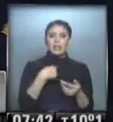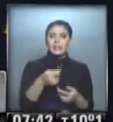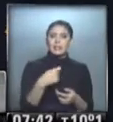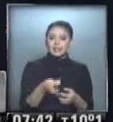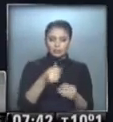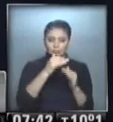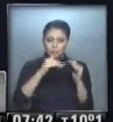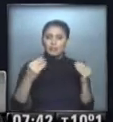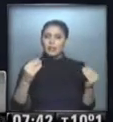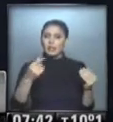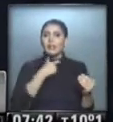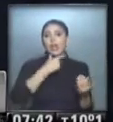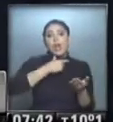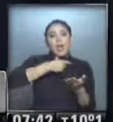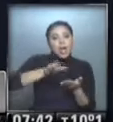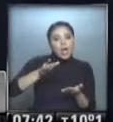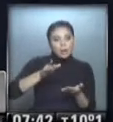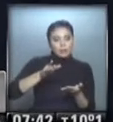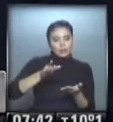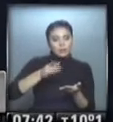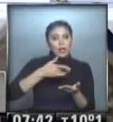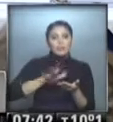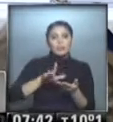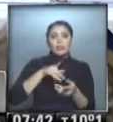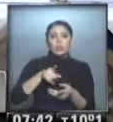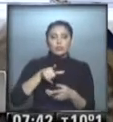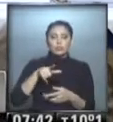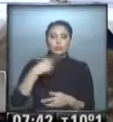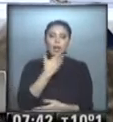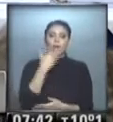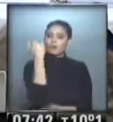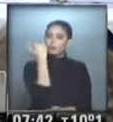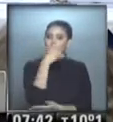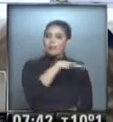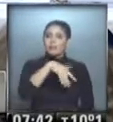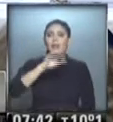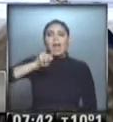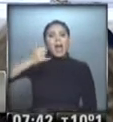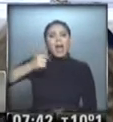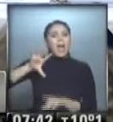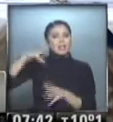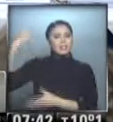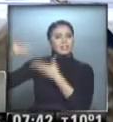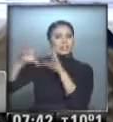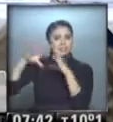para evitar los efectos nocivos sobre nuestro país desde la crisis internacional